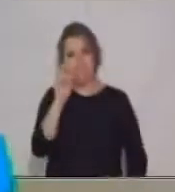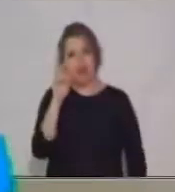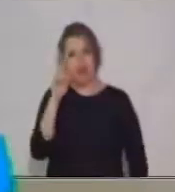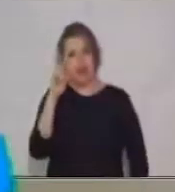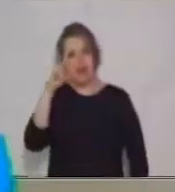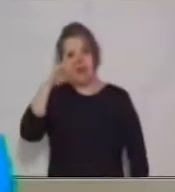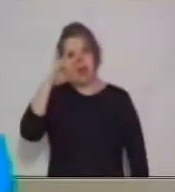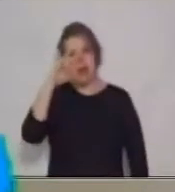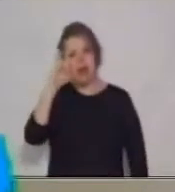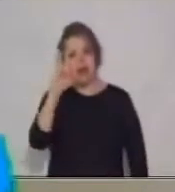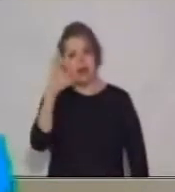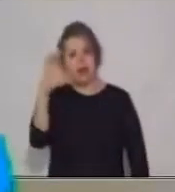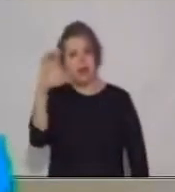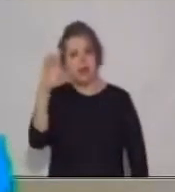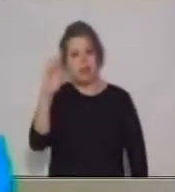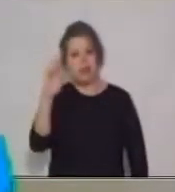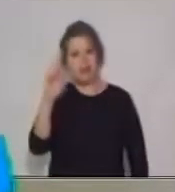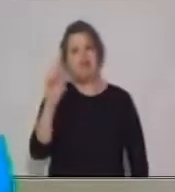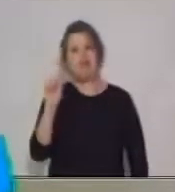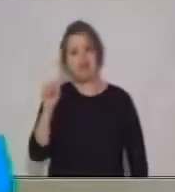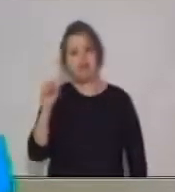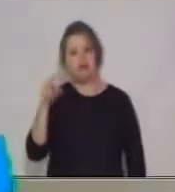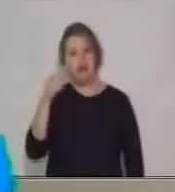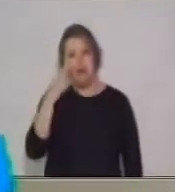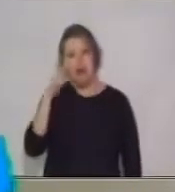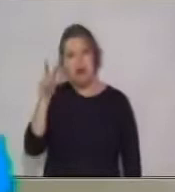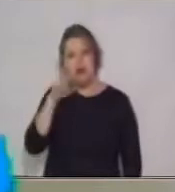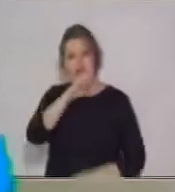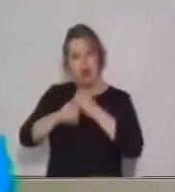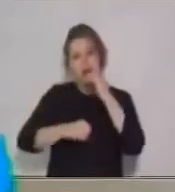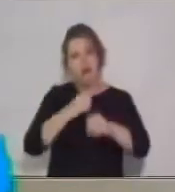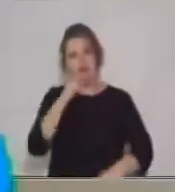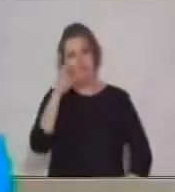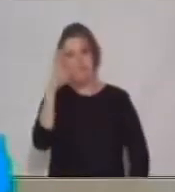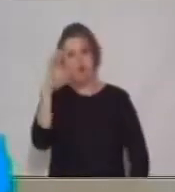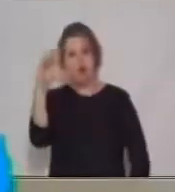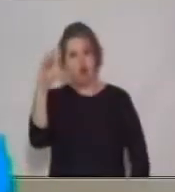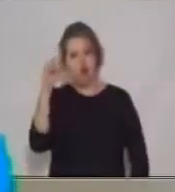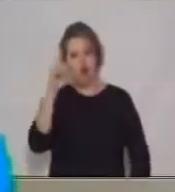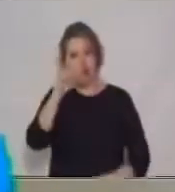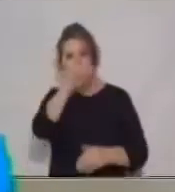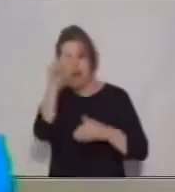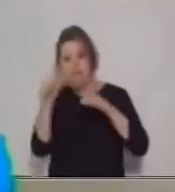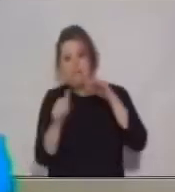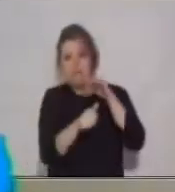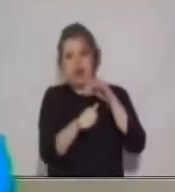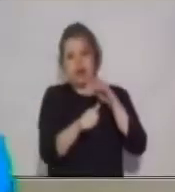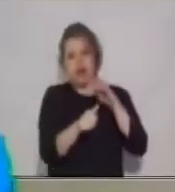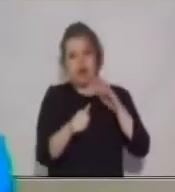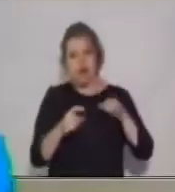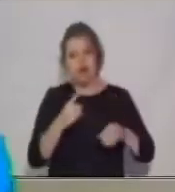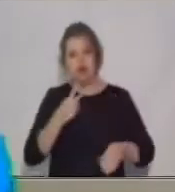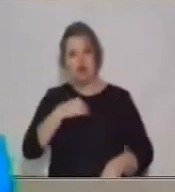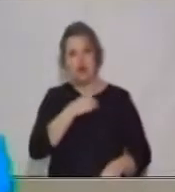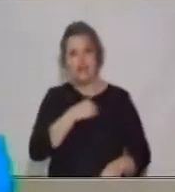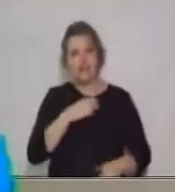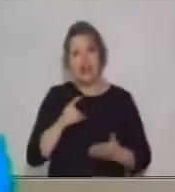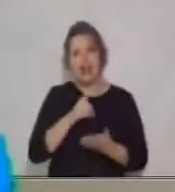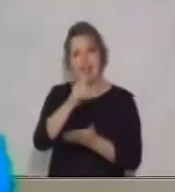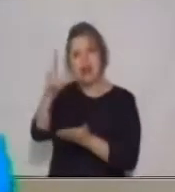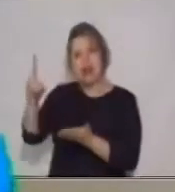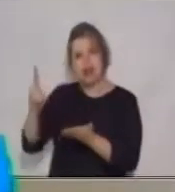en 2 unidades, ahí está el foco. Y hacia abajo, ahí está nuestra directriz,